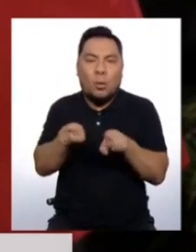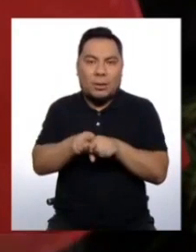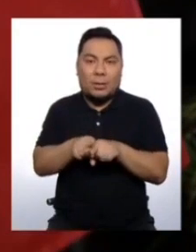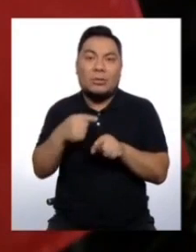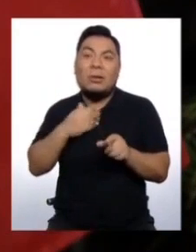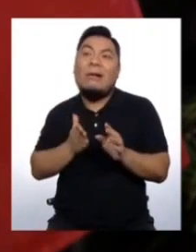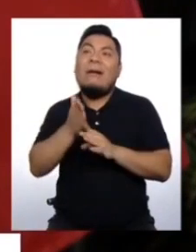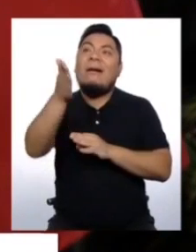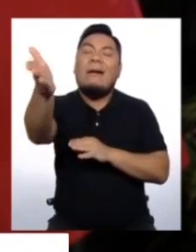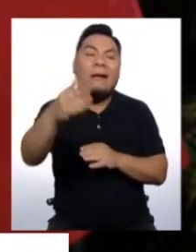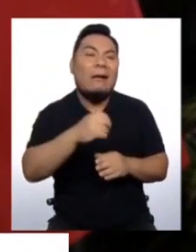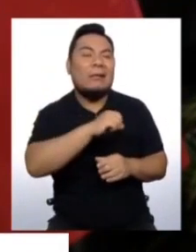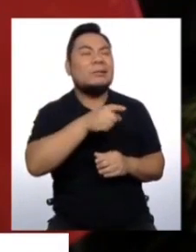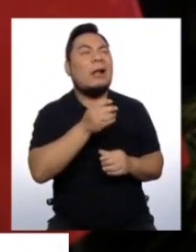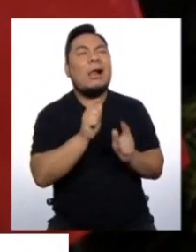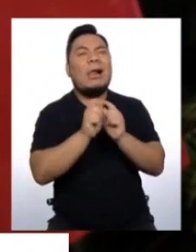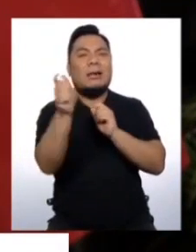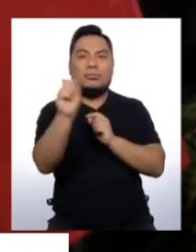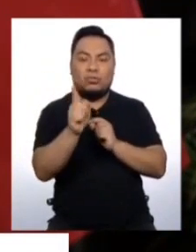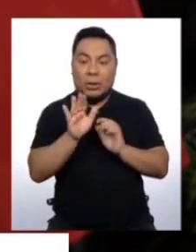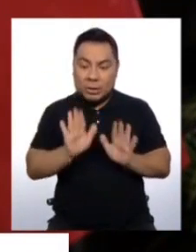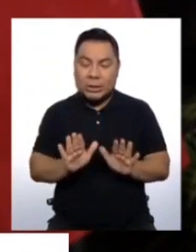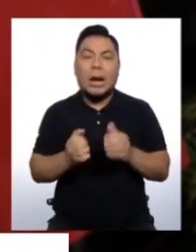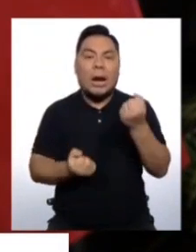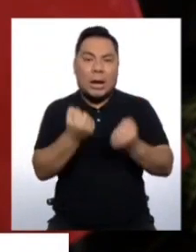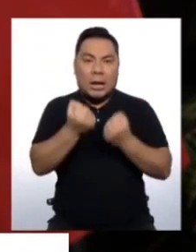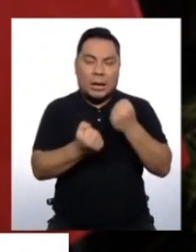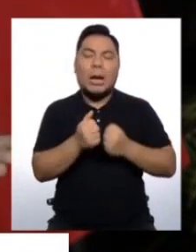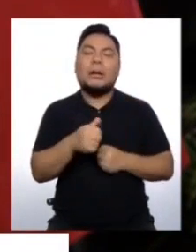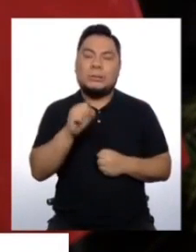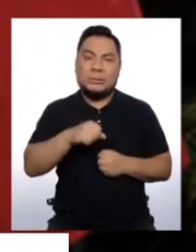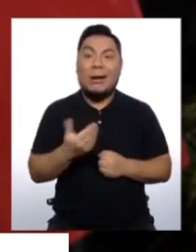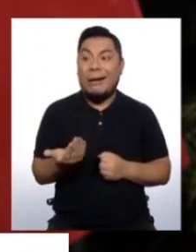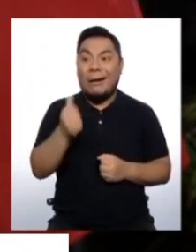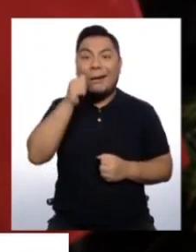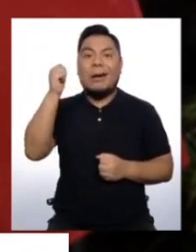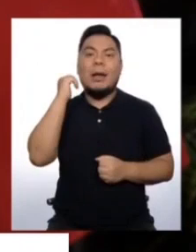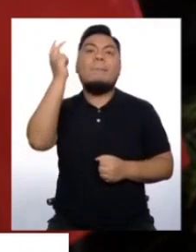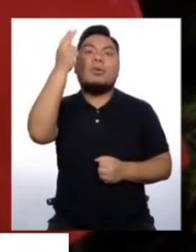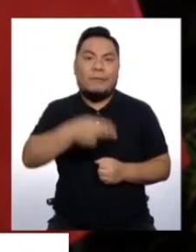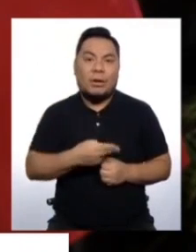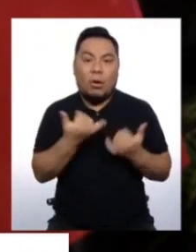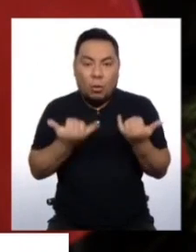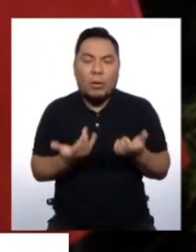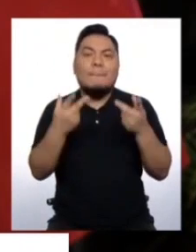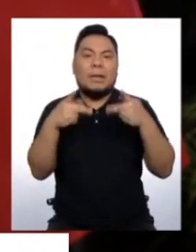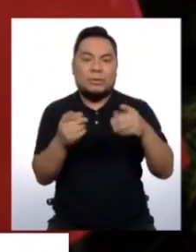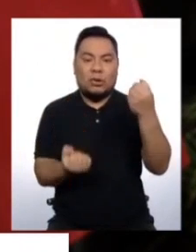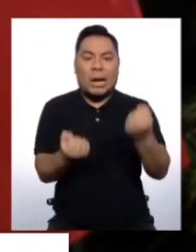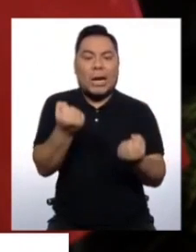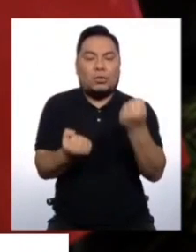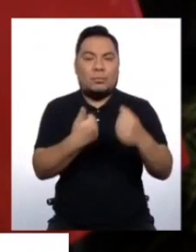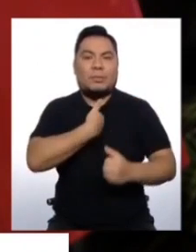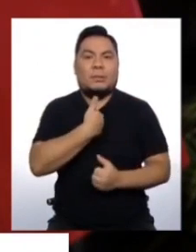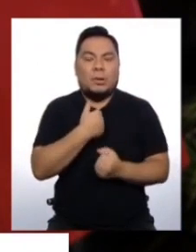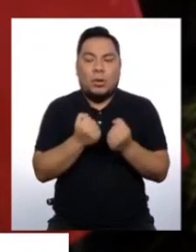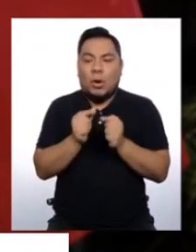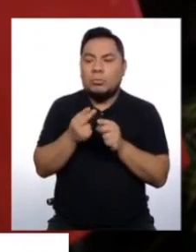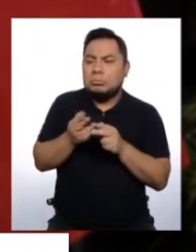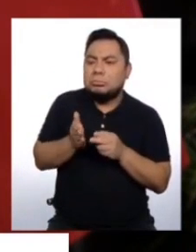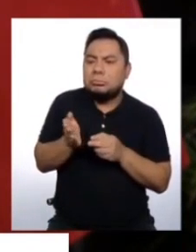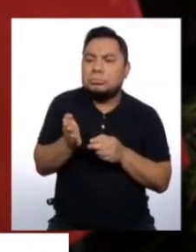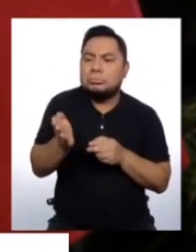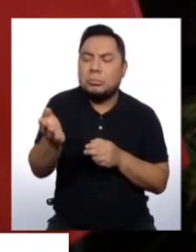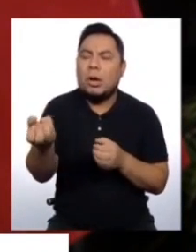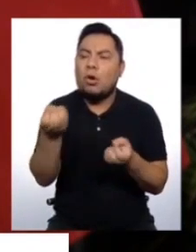puede hacerlo en su vehículo particular, lo que estaba prohibido hasta el día de ayer. Y lo puede hacer, pero